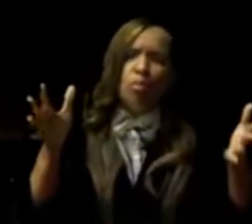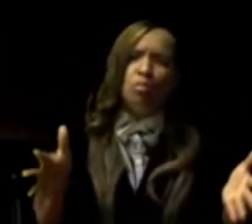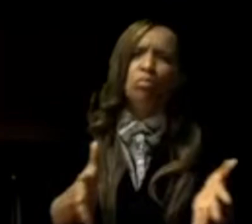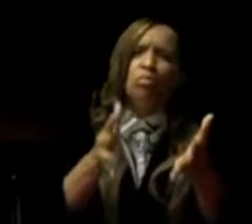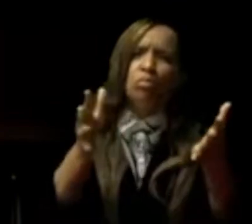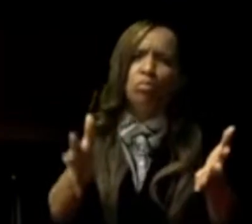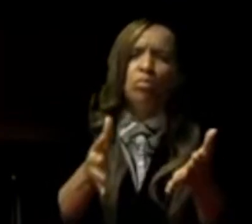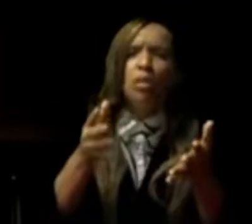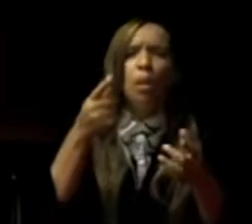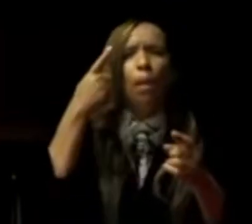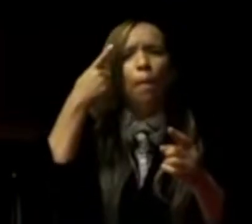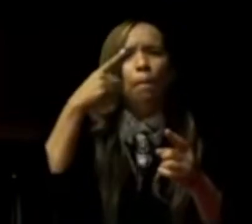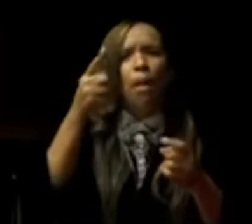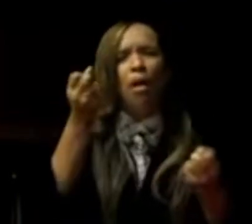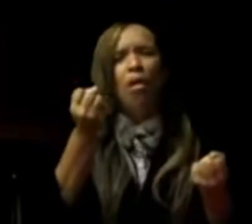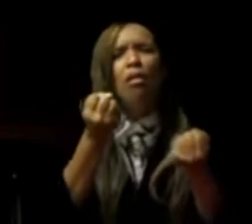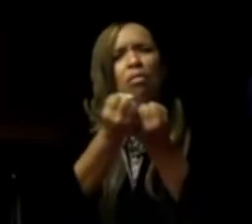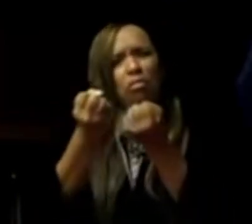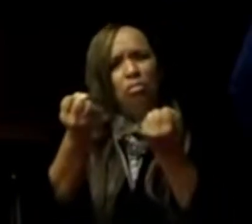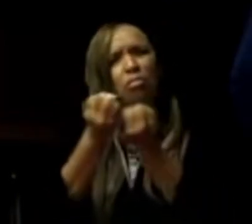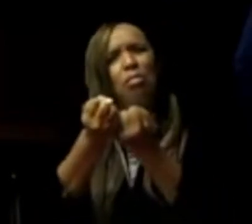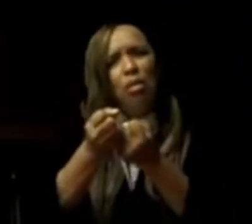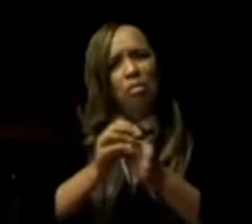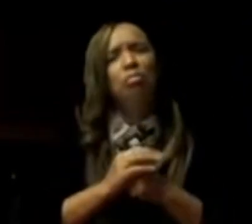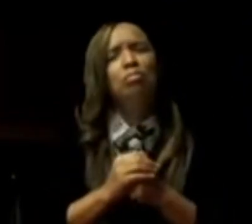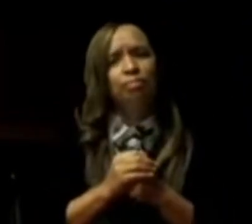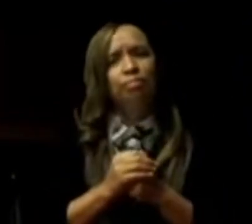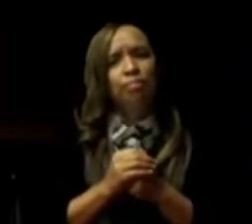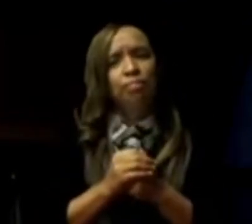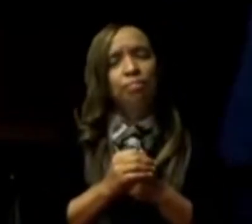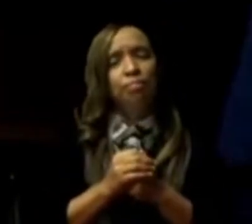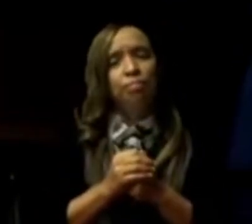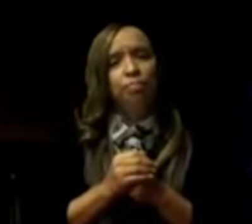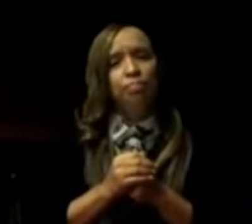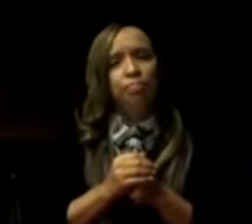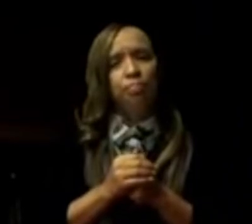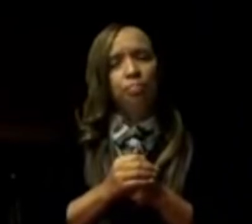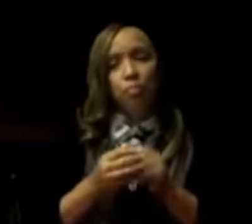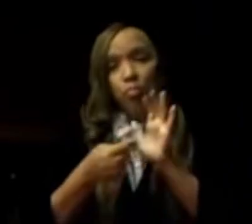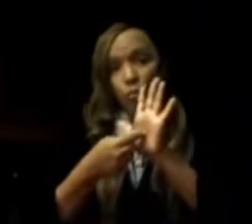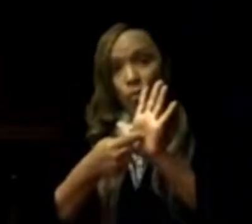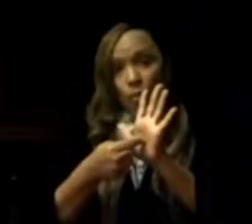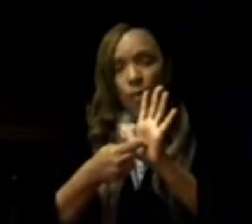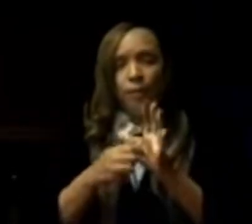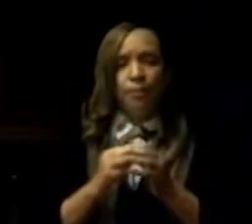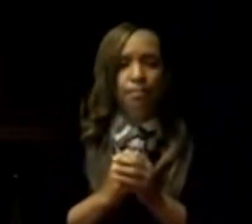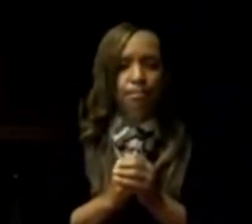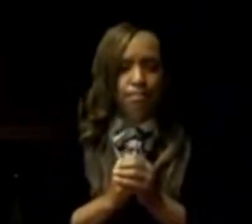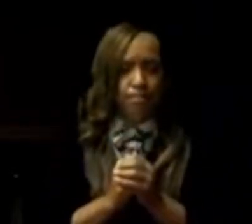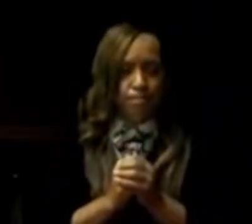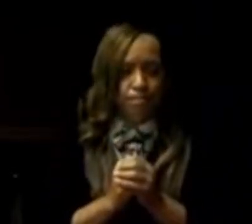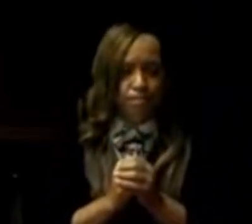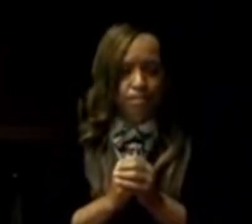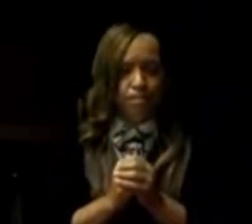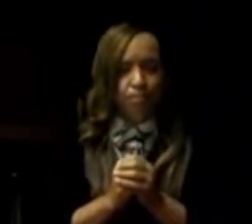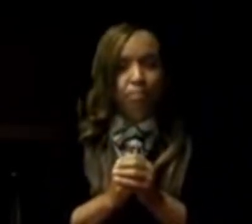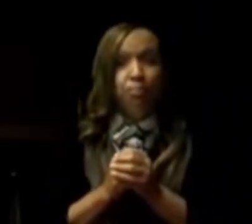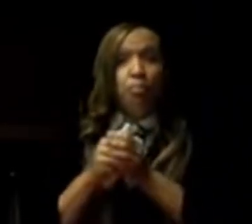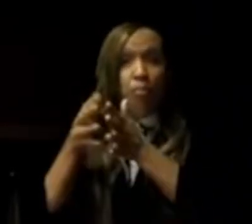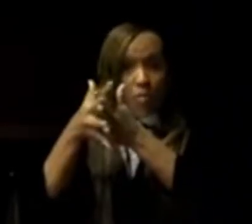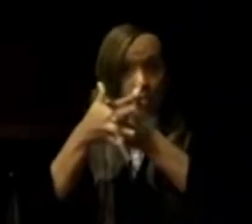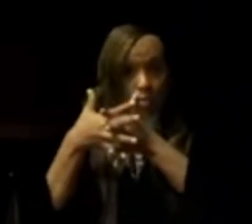Estados Unidos a sacar una licencia, hay una pregunta automática: ¿quiere ser donante? Y muchos dicen que